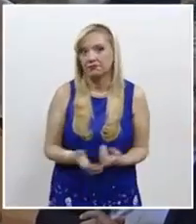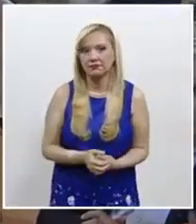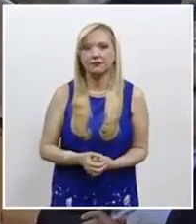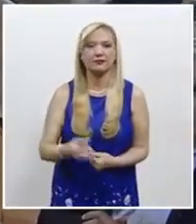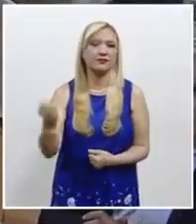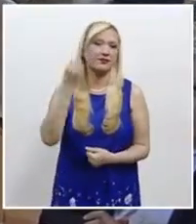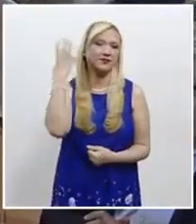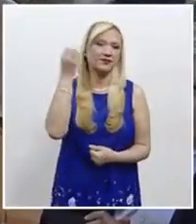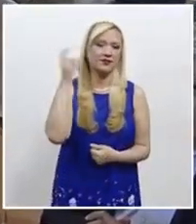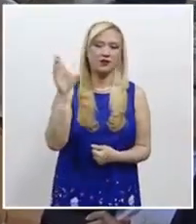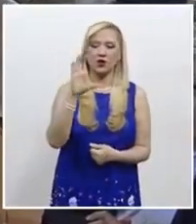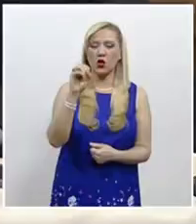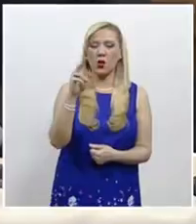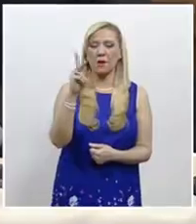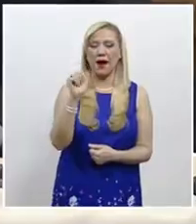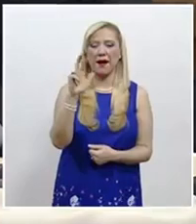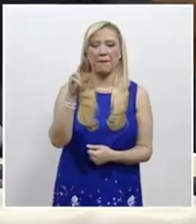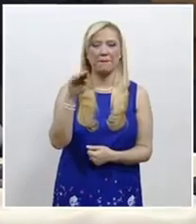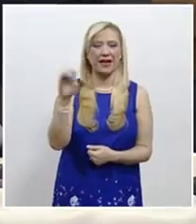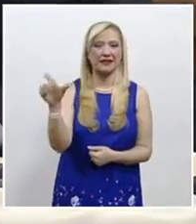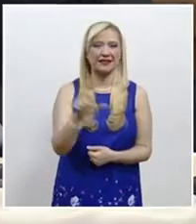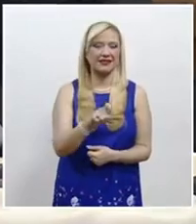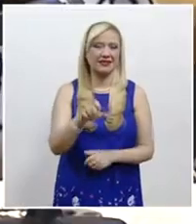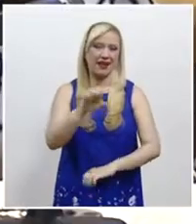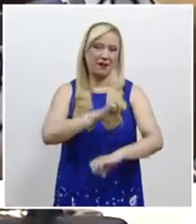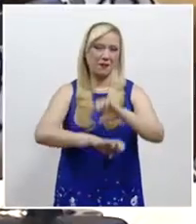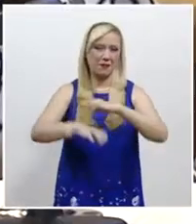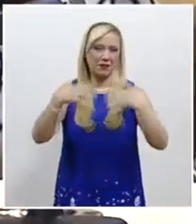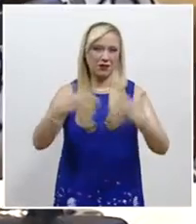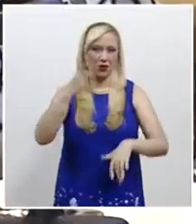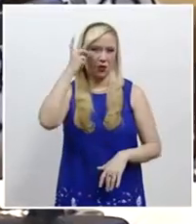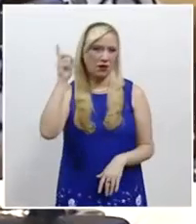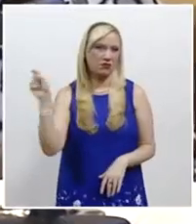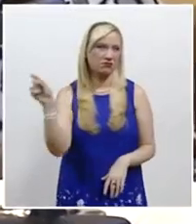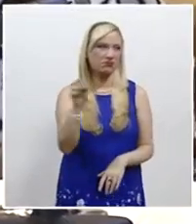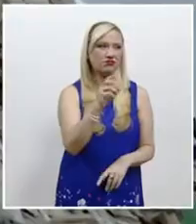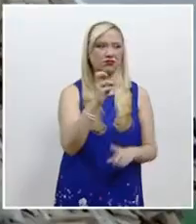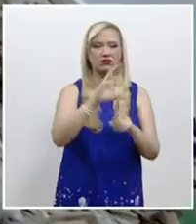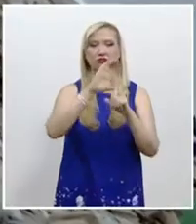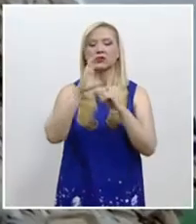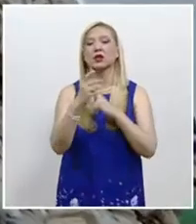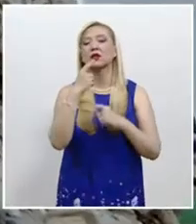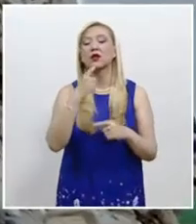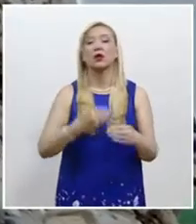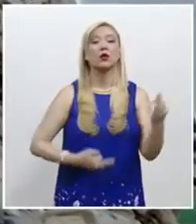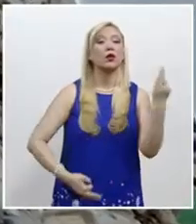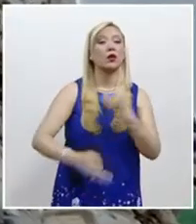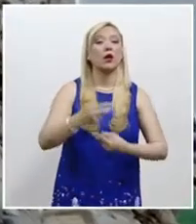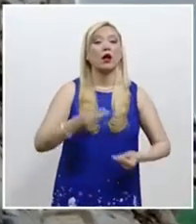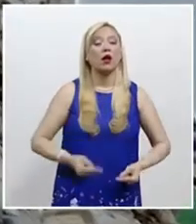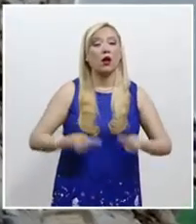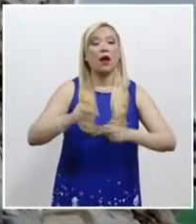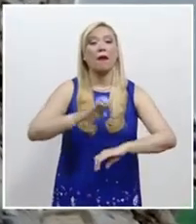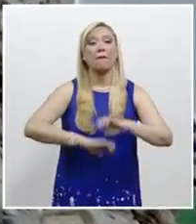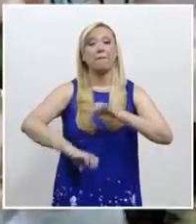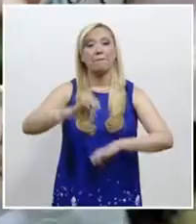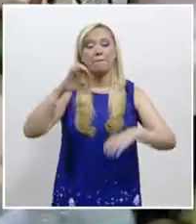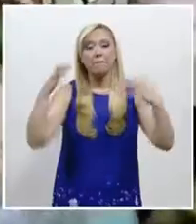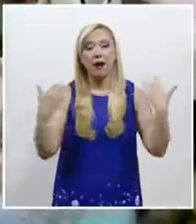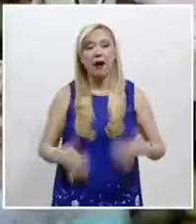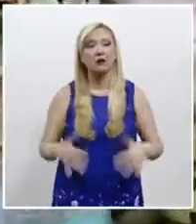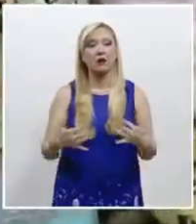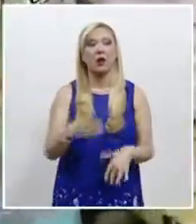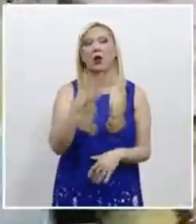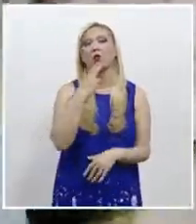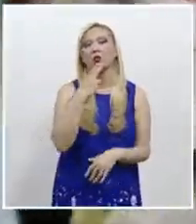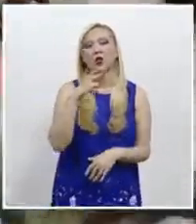por la Coparmex de la Ciudad de México, legisladores señalaron que el propósito de dicha norma es que todos los negocios y empresas en la capital